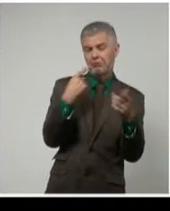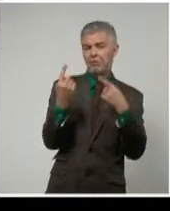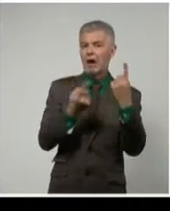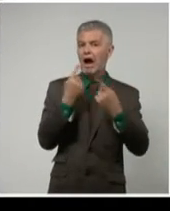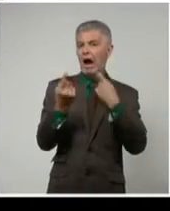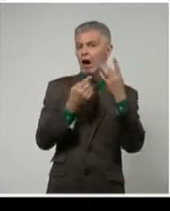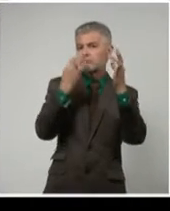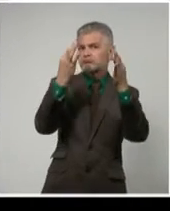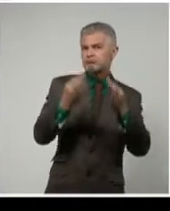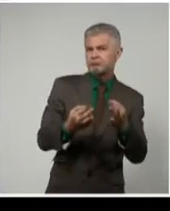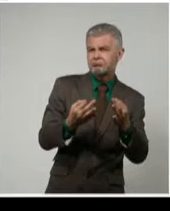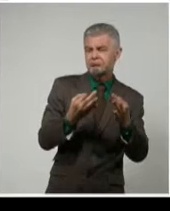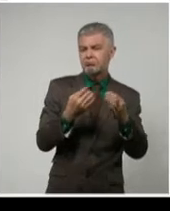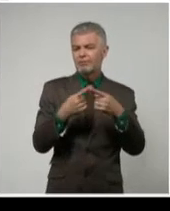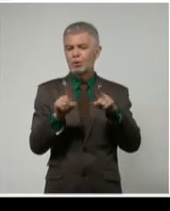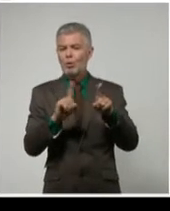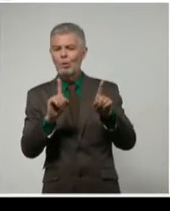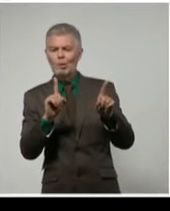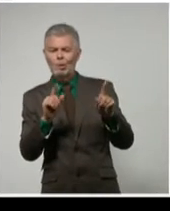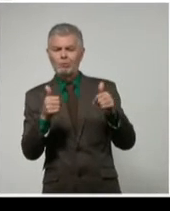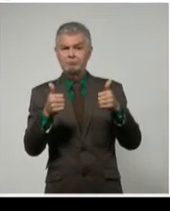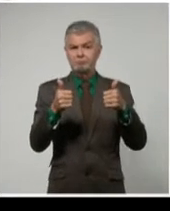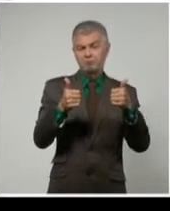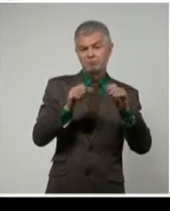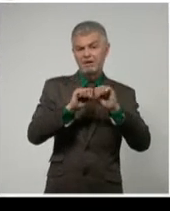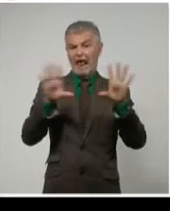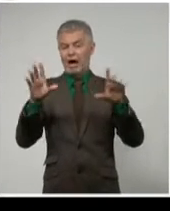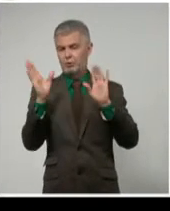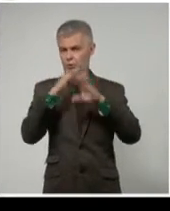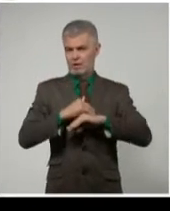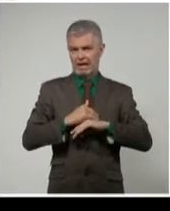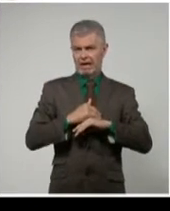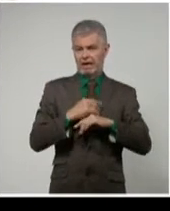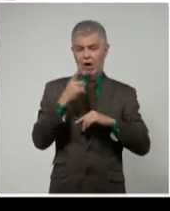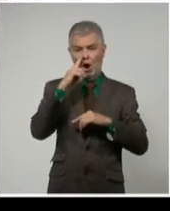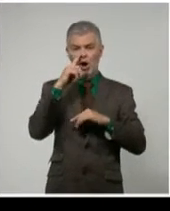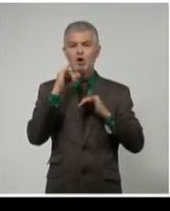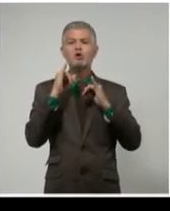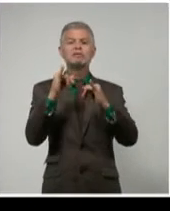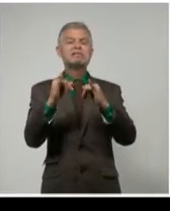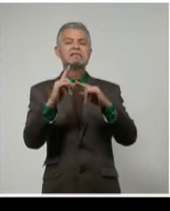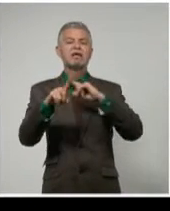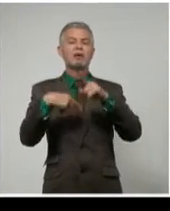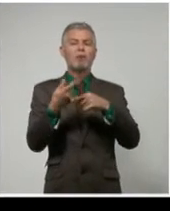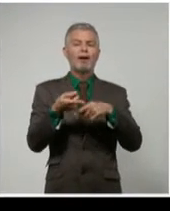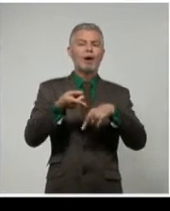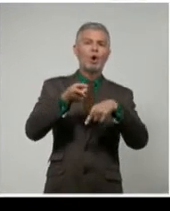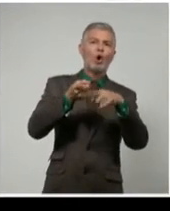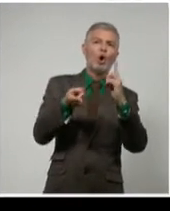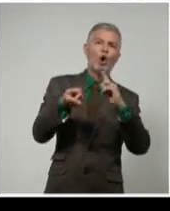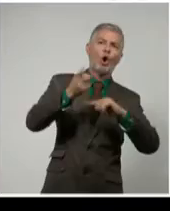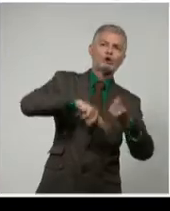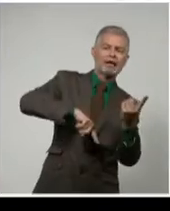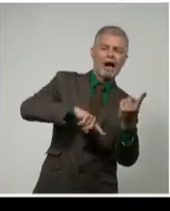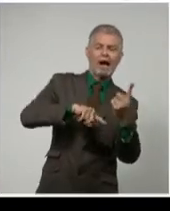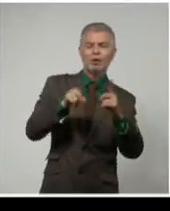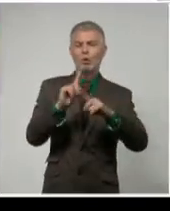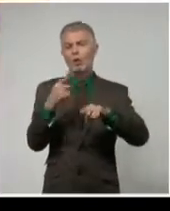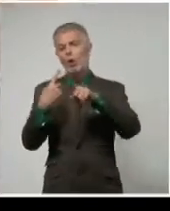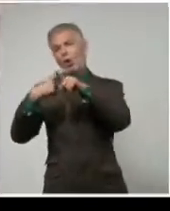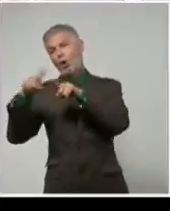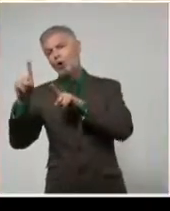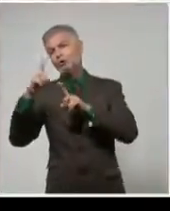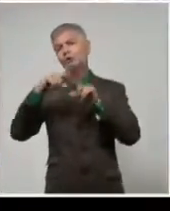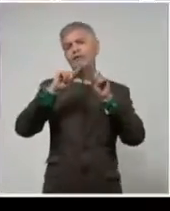sea, lo que en un momento dado parecía ser lo más importante, las noticias después lo contradecían y resultaba que era otro tema el que